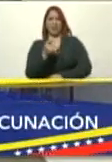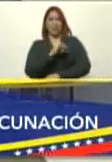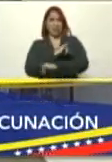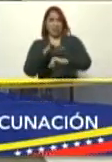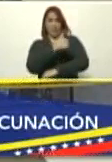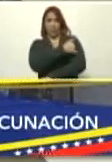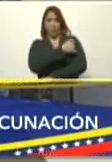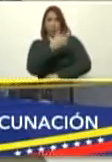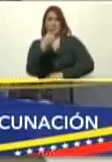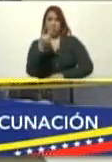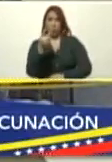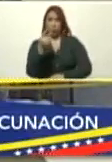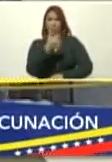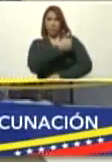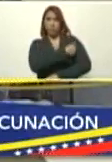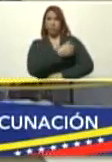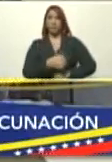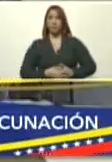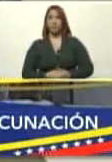aquí, su